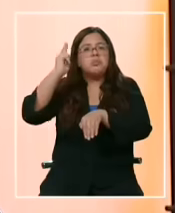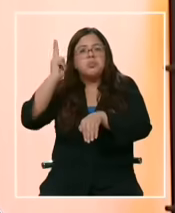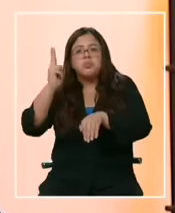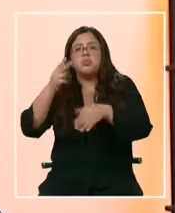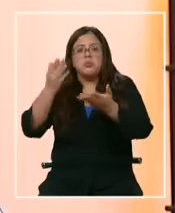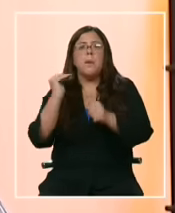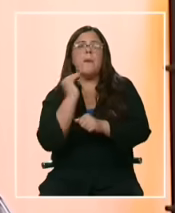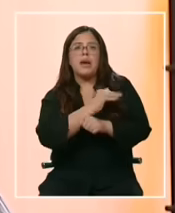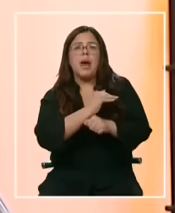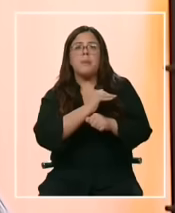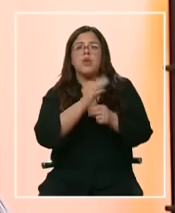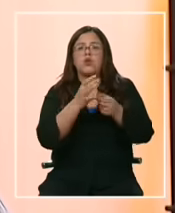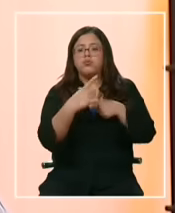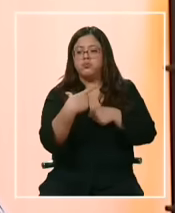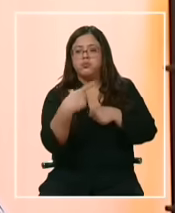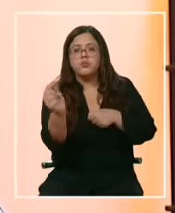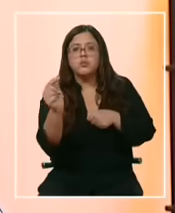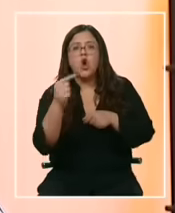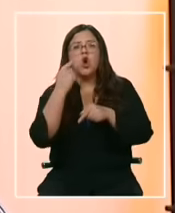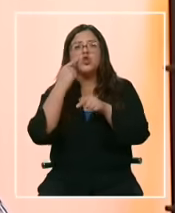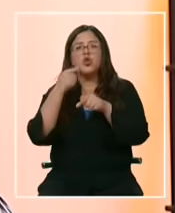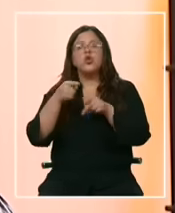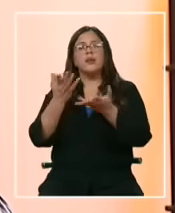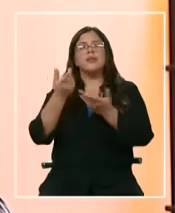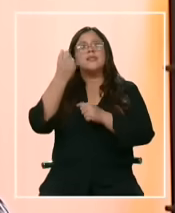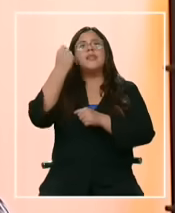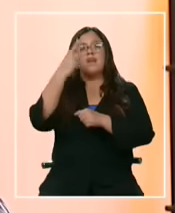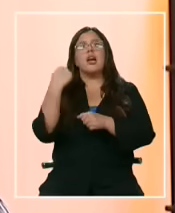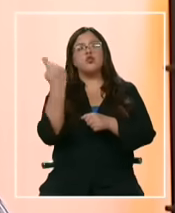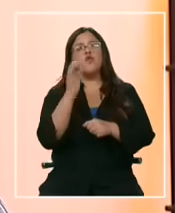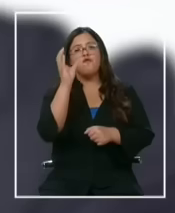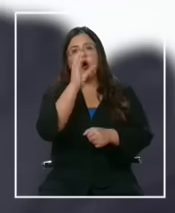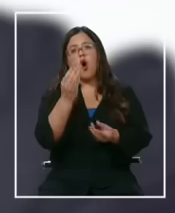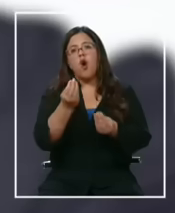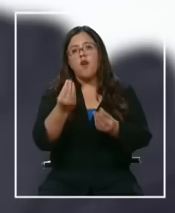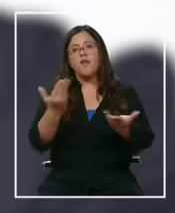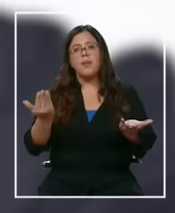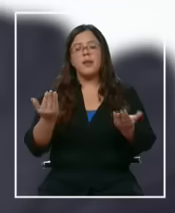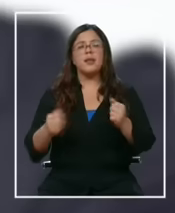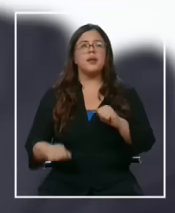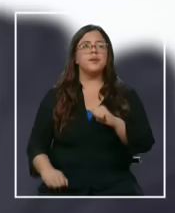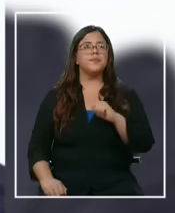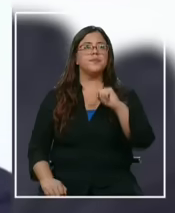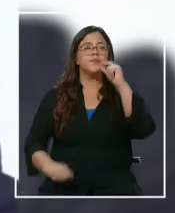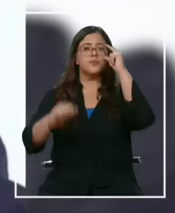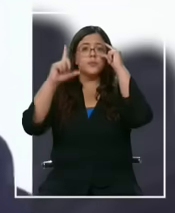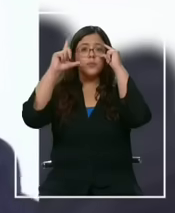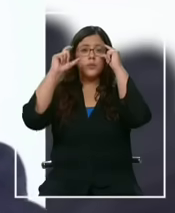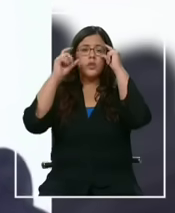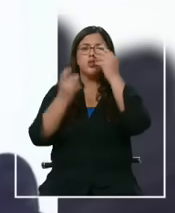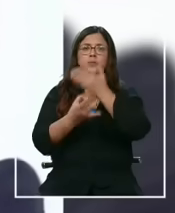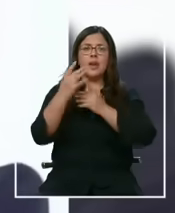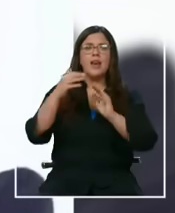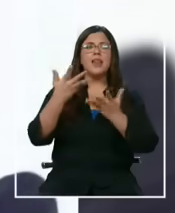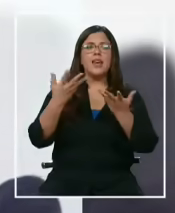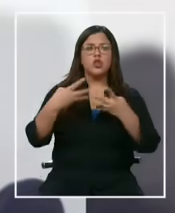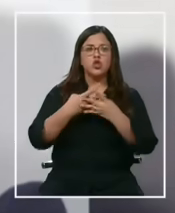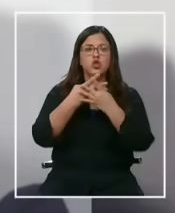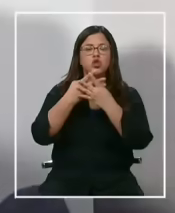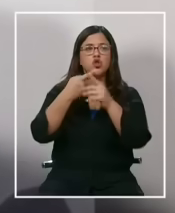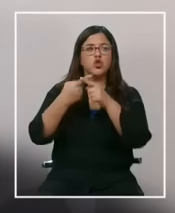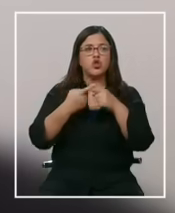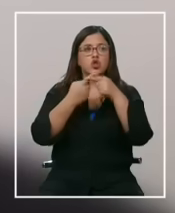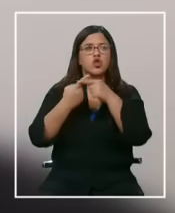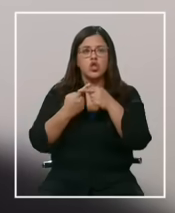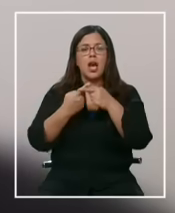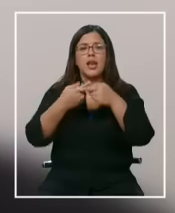siempre de la manera más rápido posible entendiendo que debe haber sabido que lo estábamos buscando obviamente una foto subida a redes sociales por su pareja